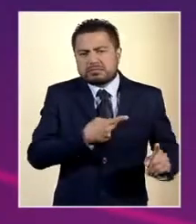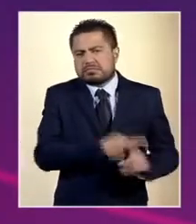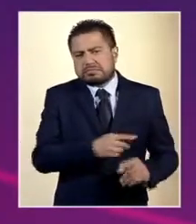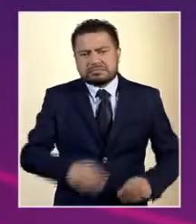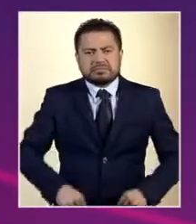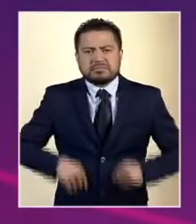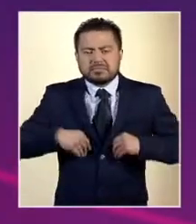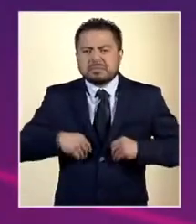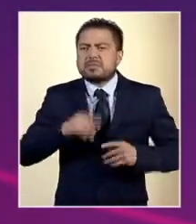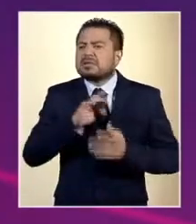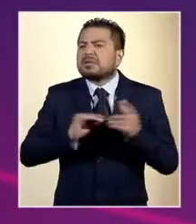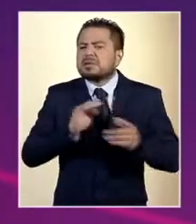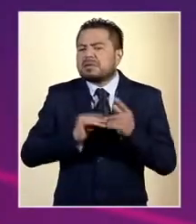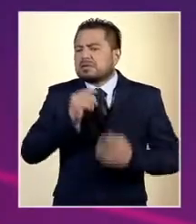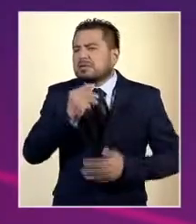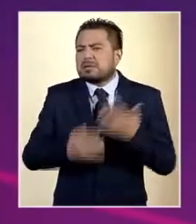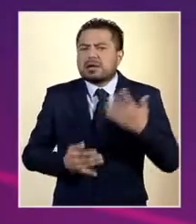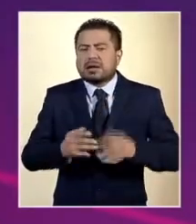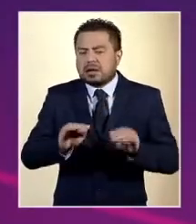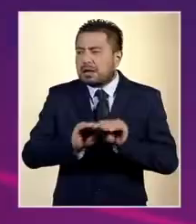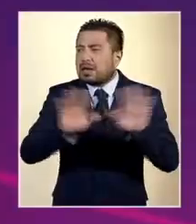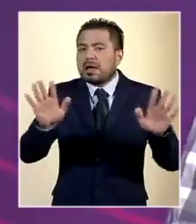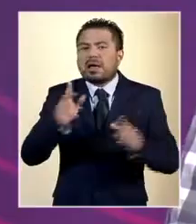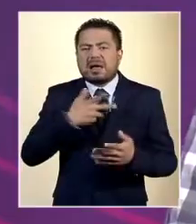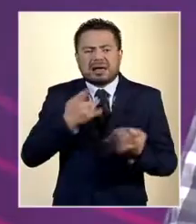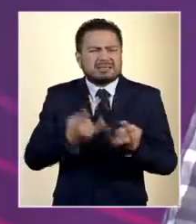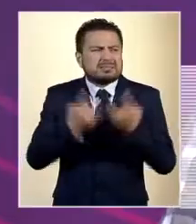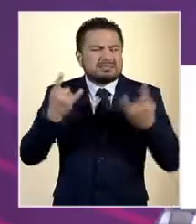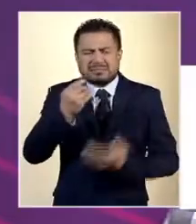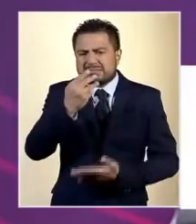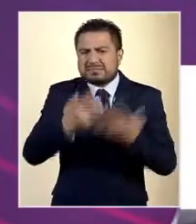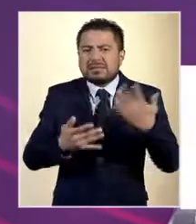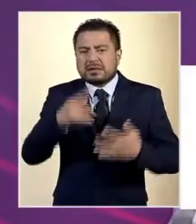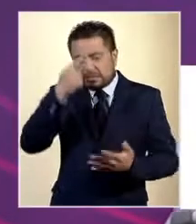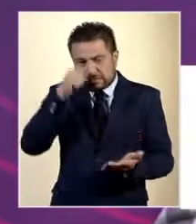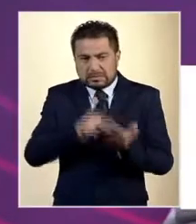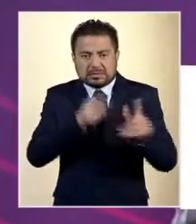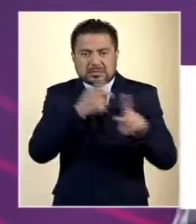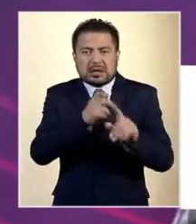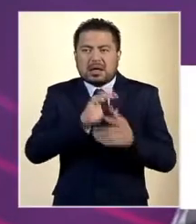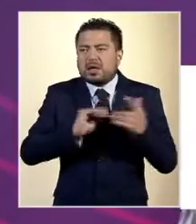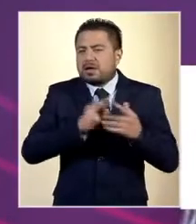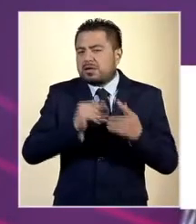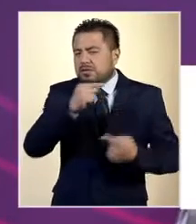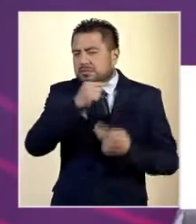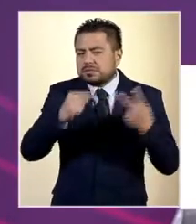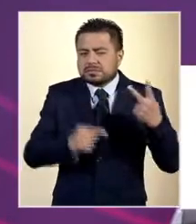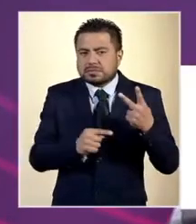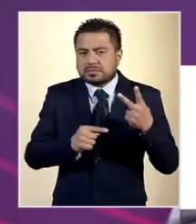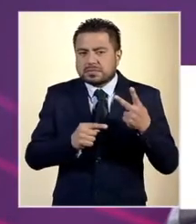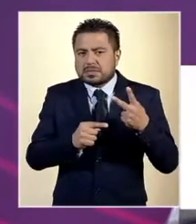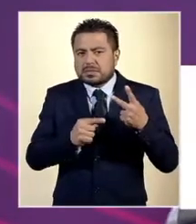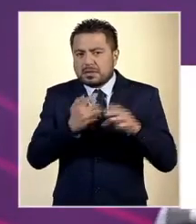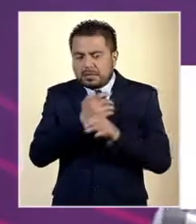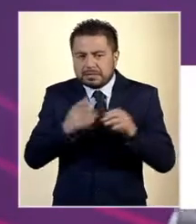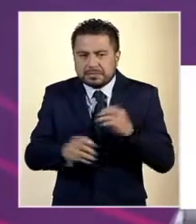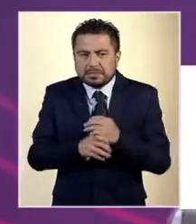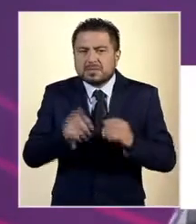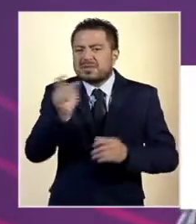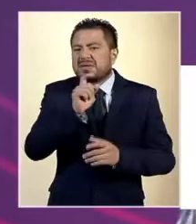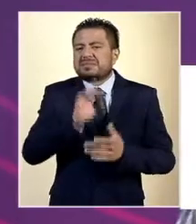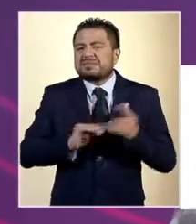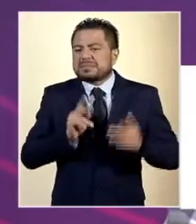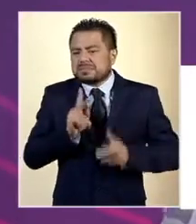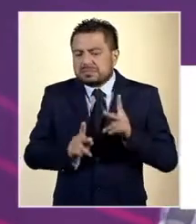absoluta. Platícanos un poco de eso. Pues mira, hay muchas historias y acá yo lo colocaría por lo menos como en dos planos. Cuando